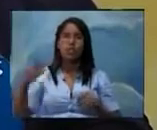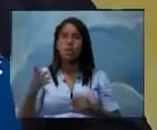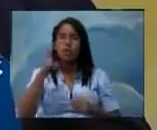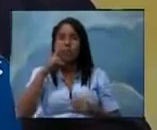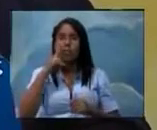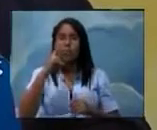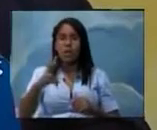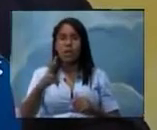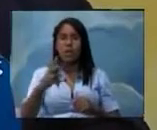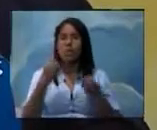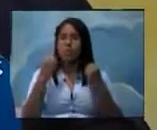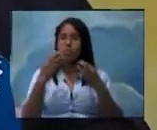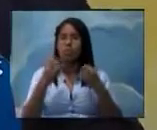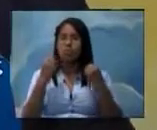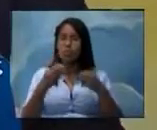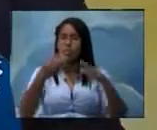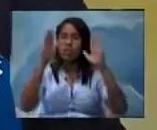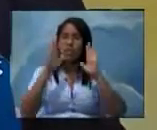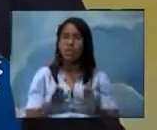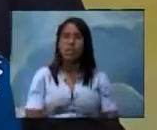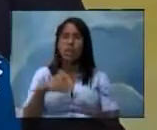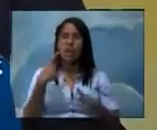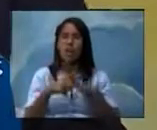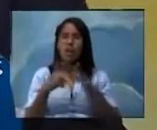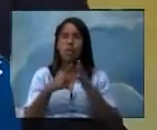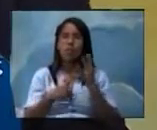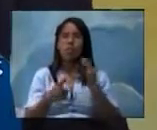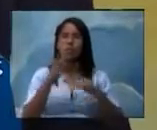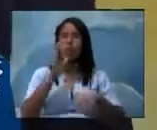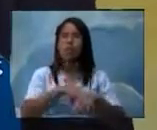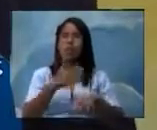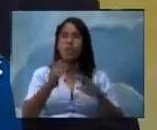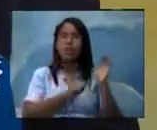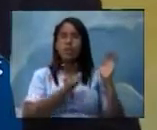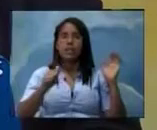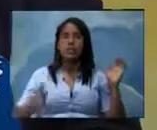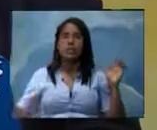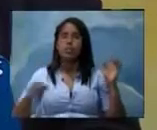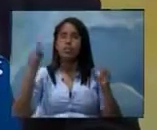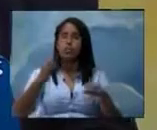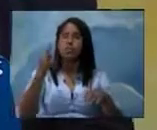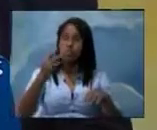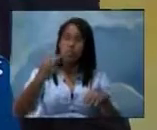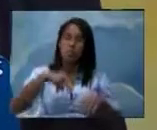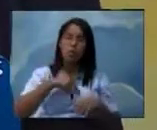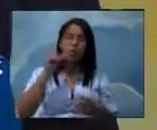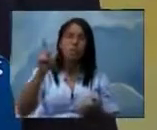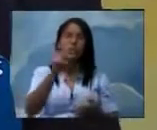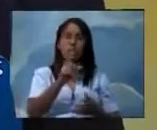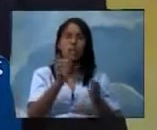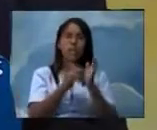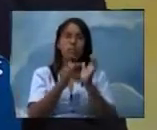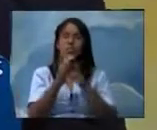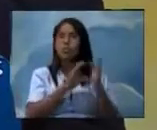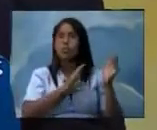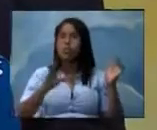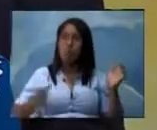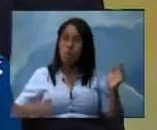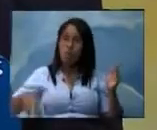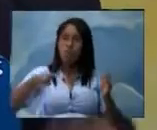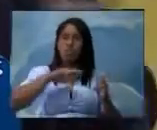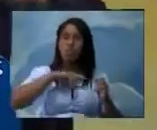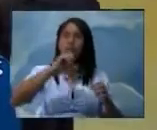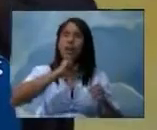que observar muy detenidamente las cosas, porque el Señor siempre nos va a enseñar. Jesús, nuestro